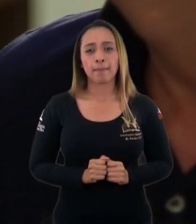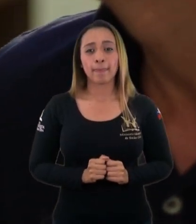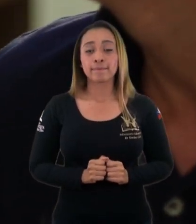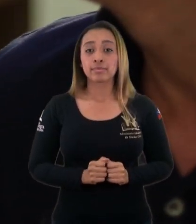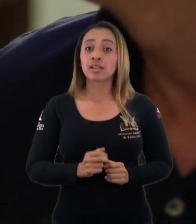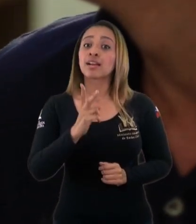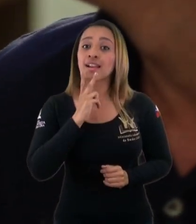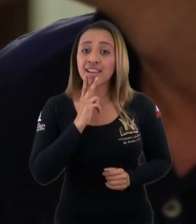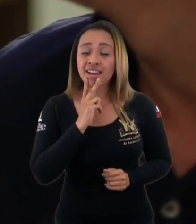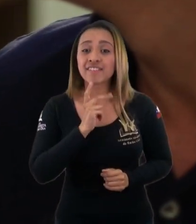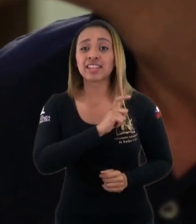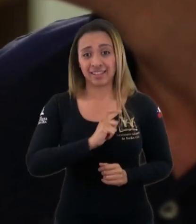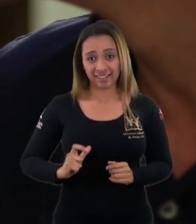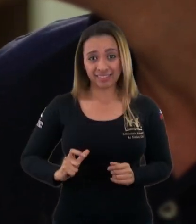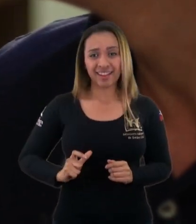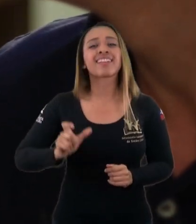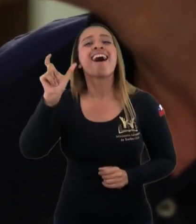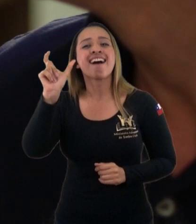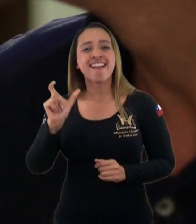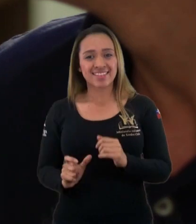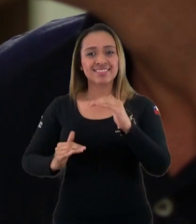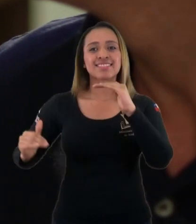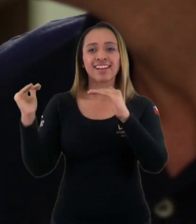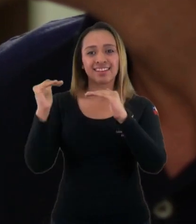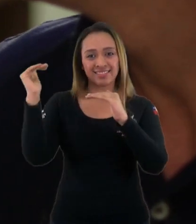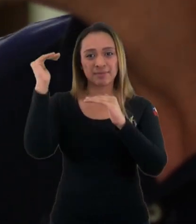La vida cristiana es crecimiento.